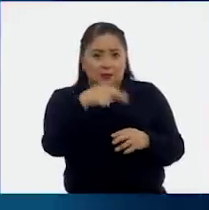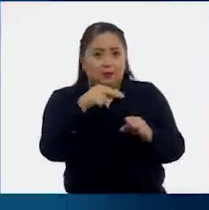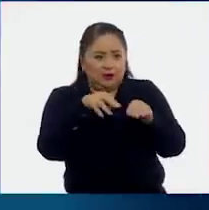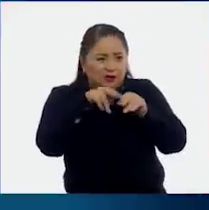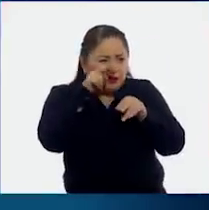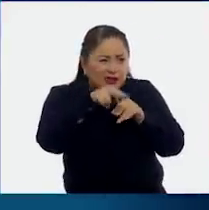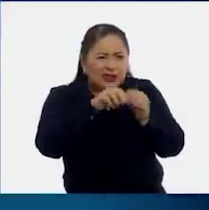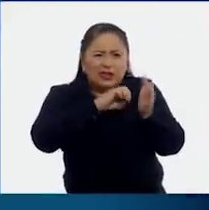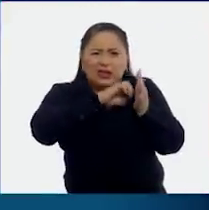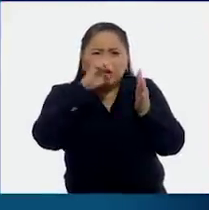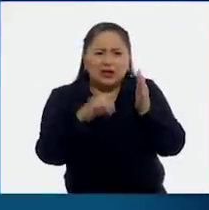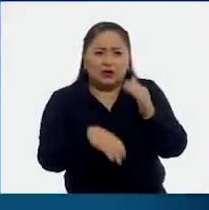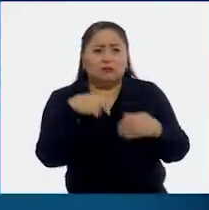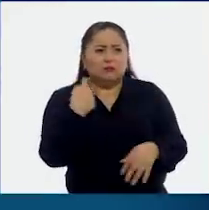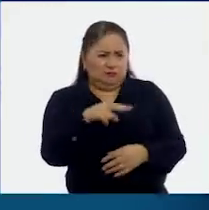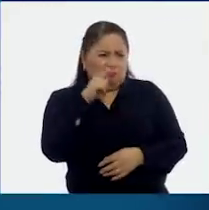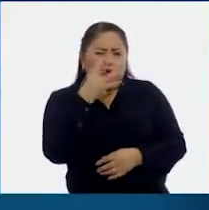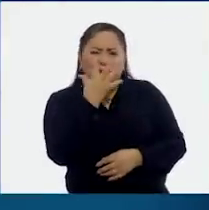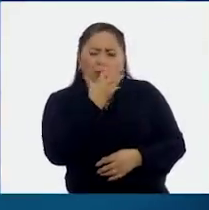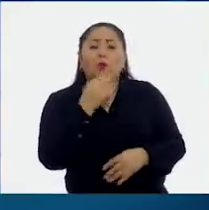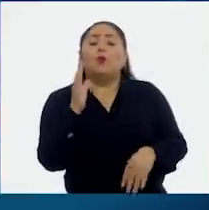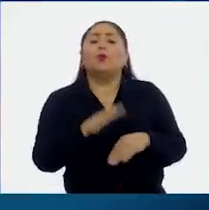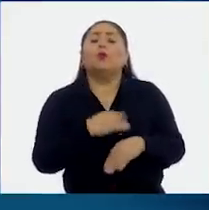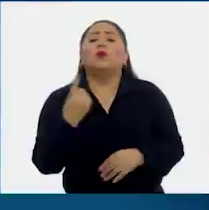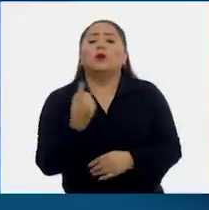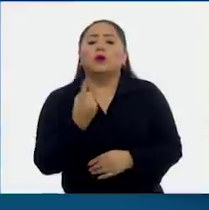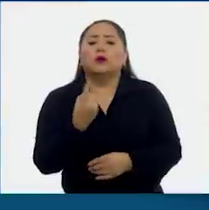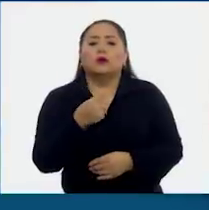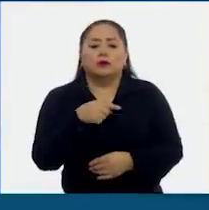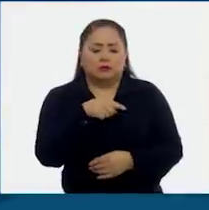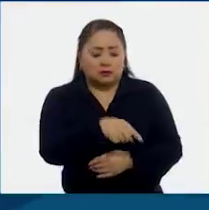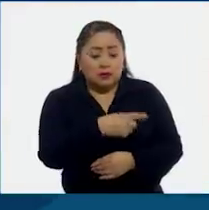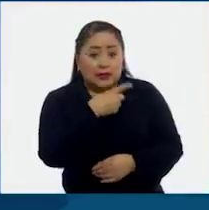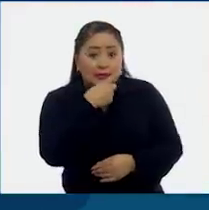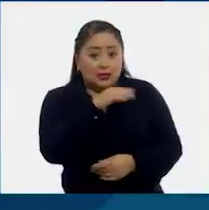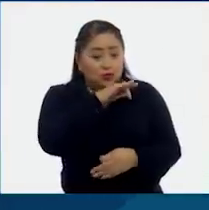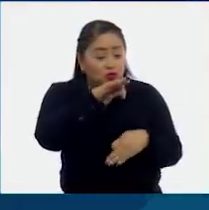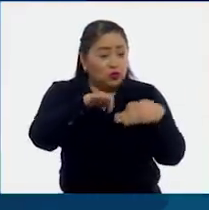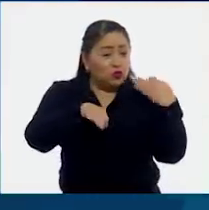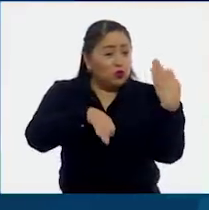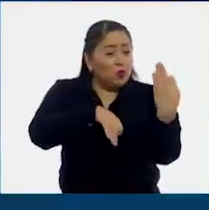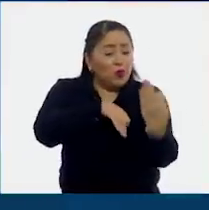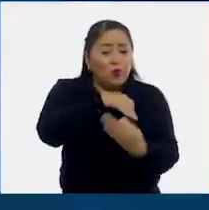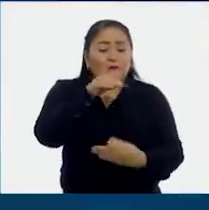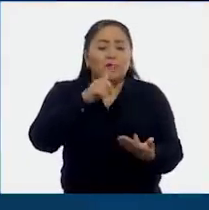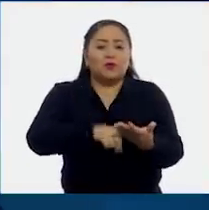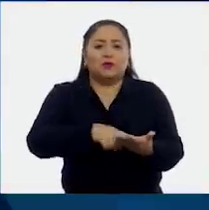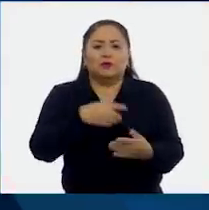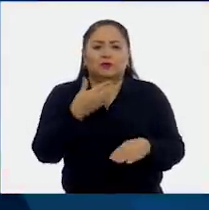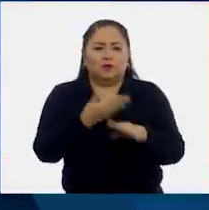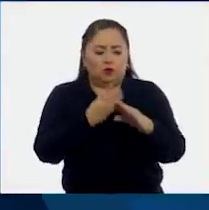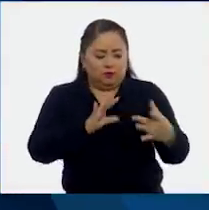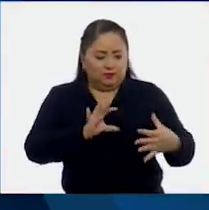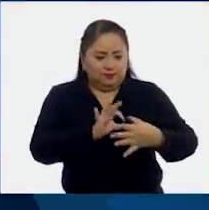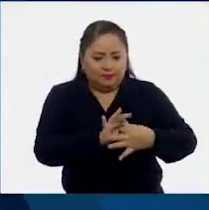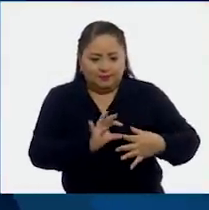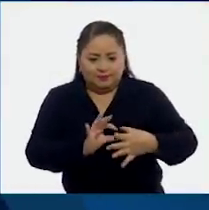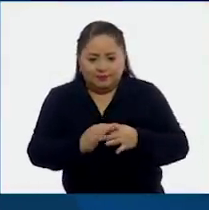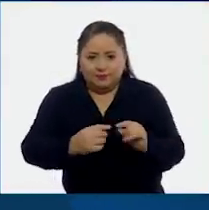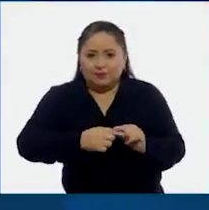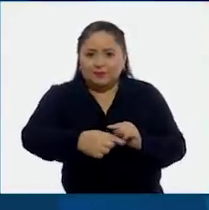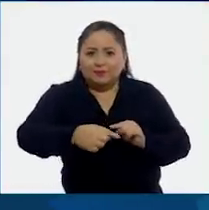son un ejemplo muy bonito porque además nos demuestran que todos los reinos están muy conectados.